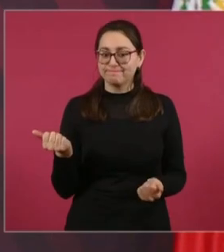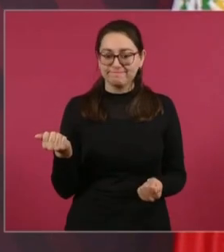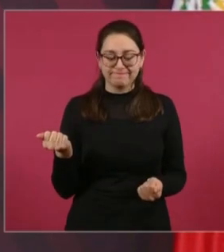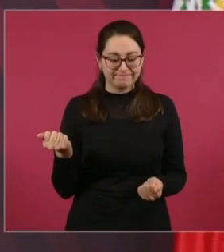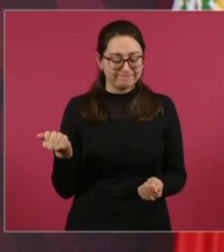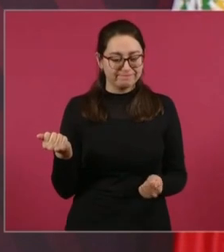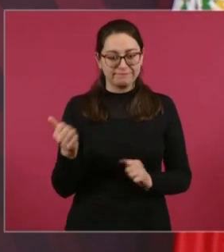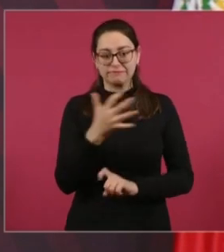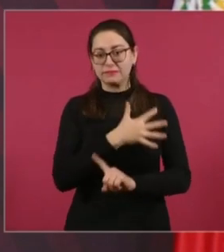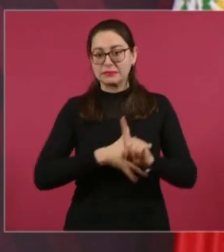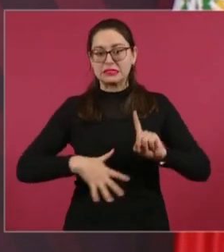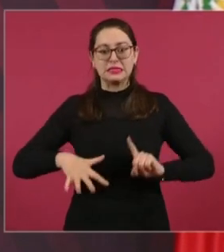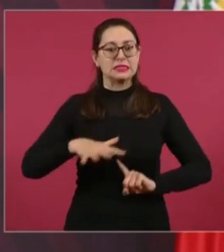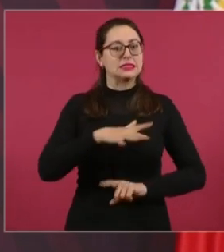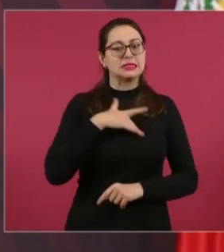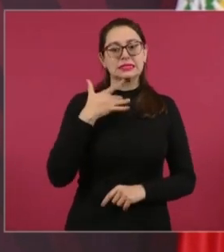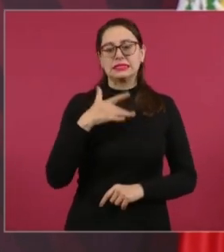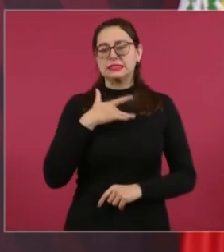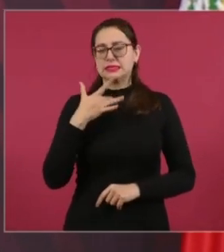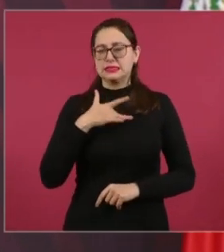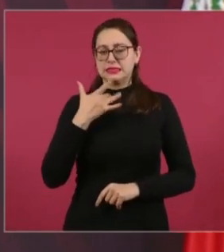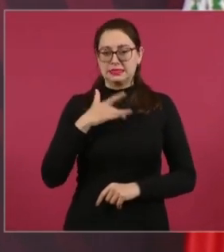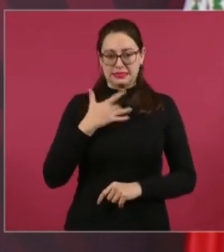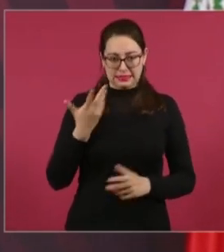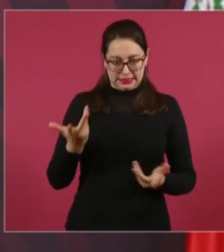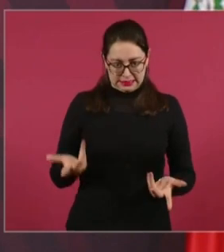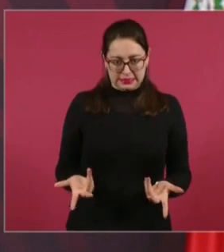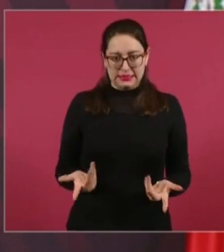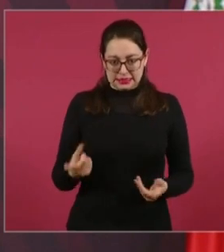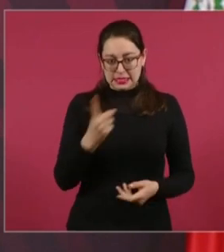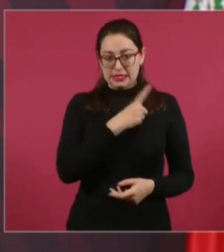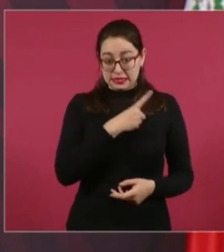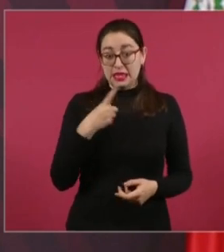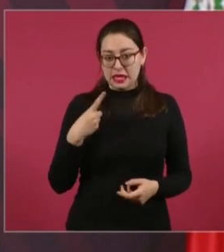una sensibilidad, pero sobre todo